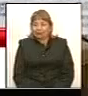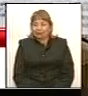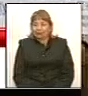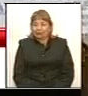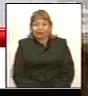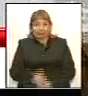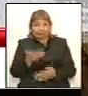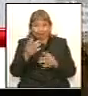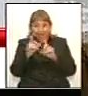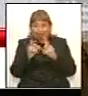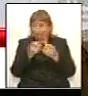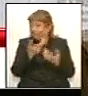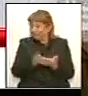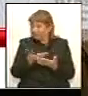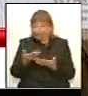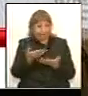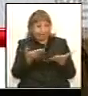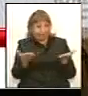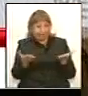preguntas entonces.